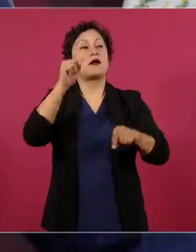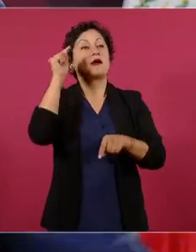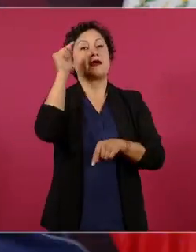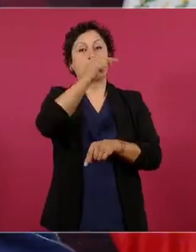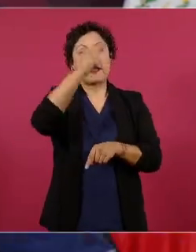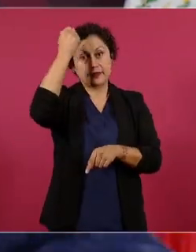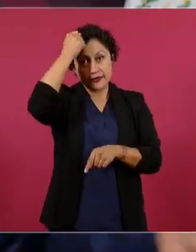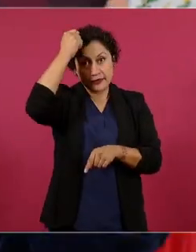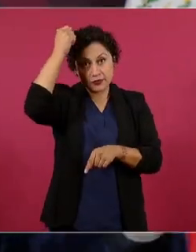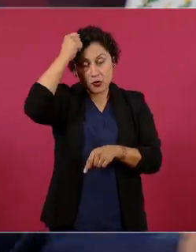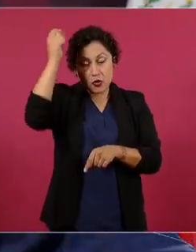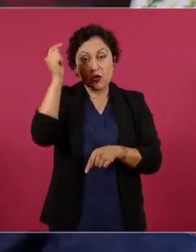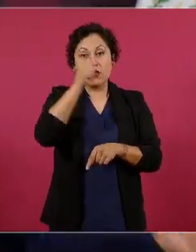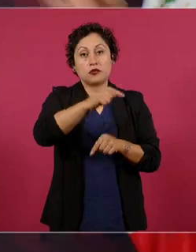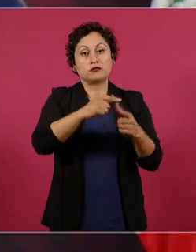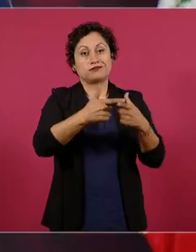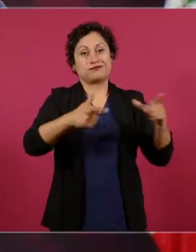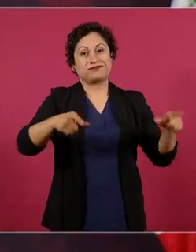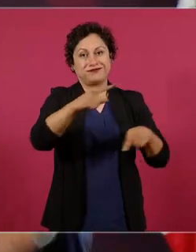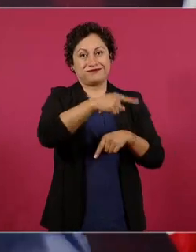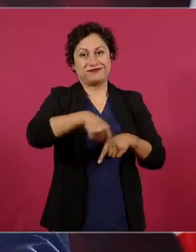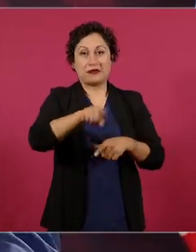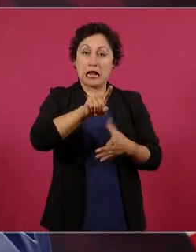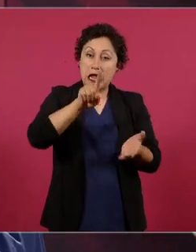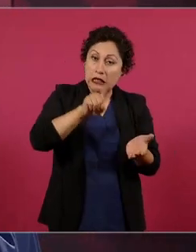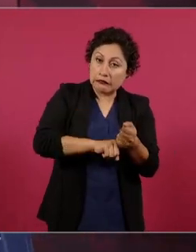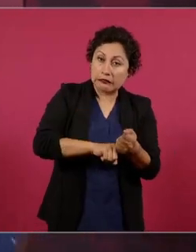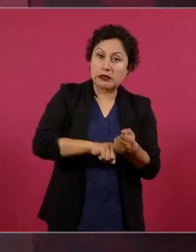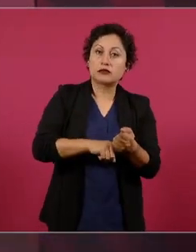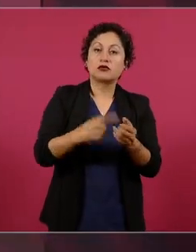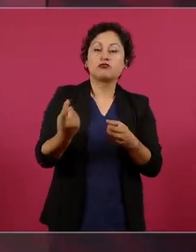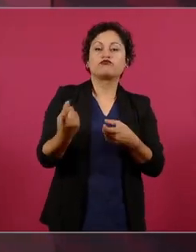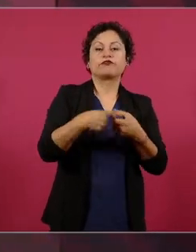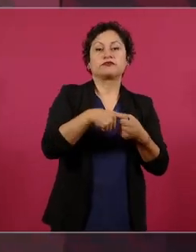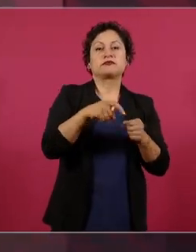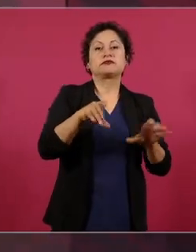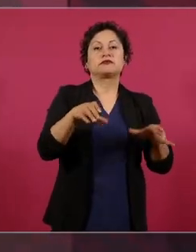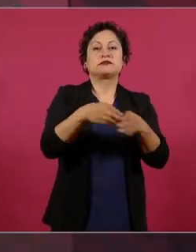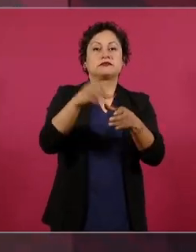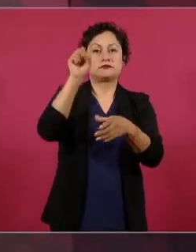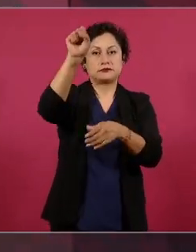que tenía acaparado todo aquí en